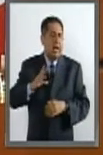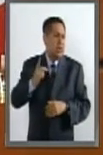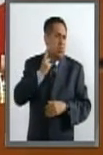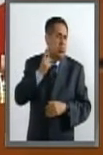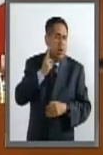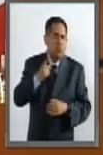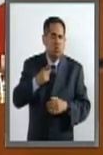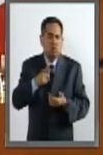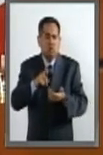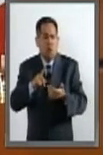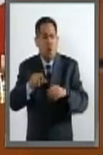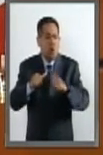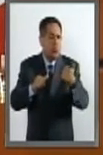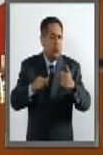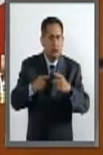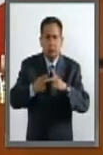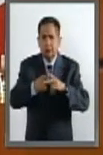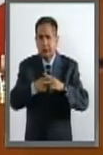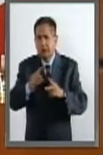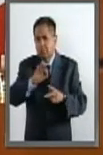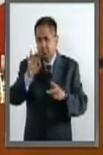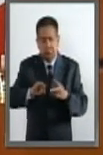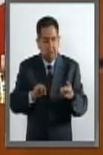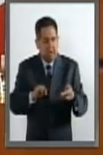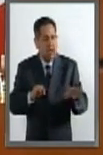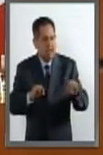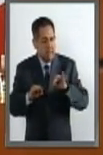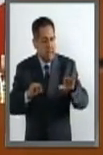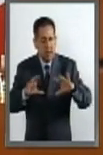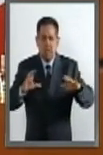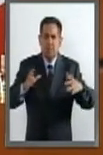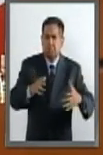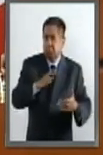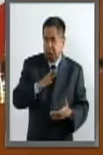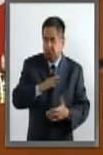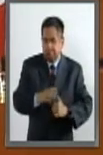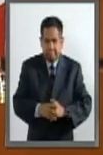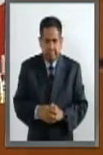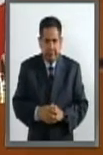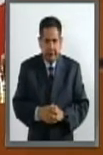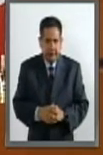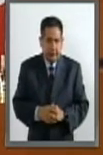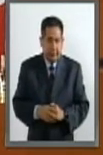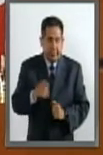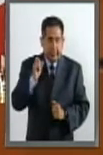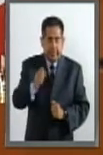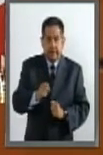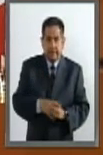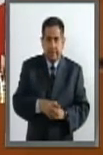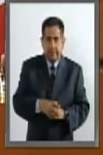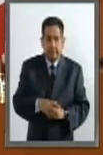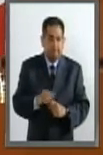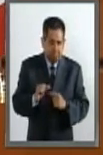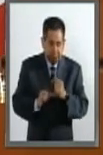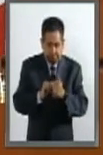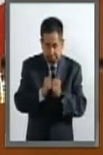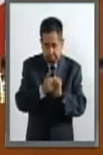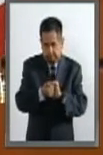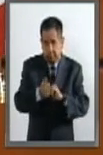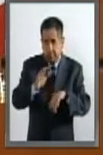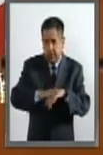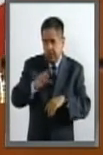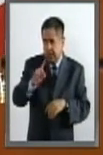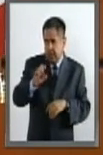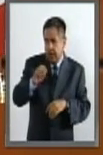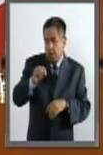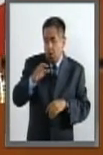de partido o de representación proporcional. Es decir, la democratización en México comenzó y